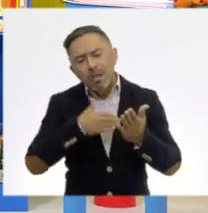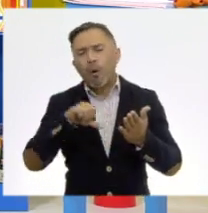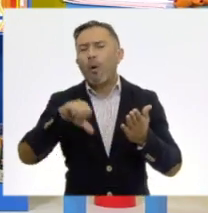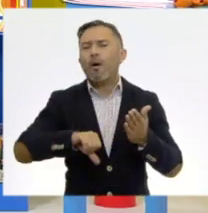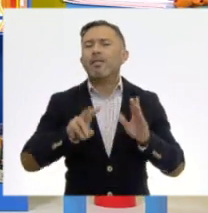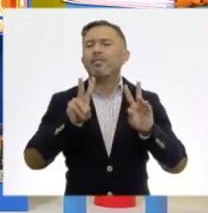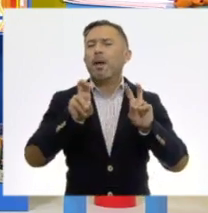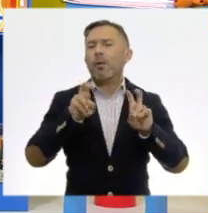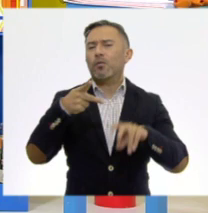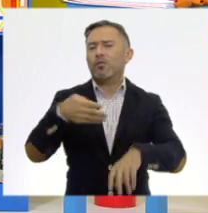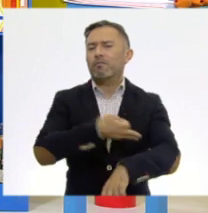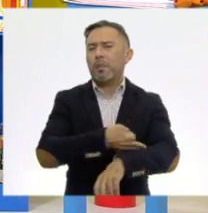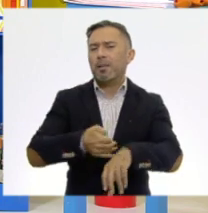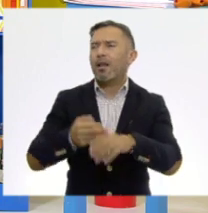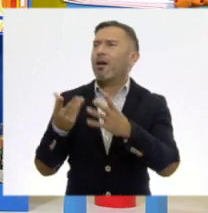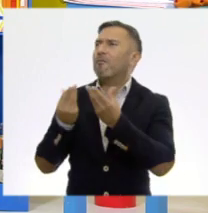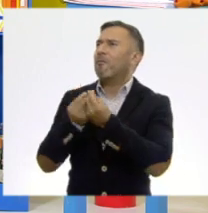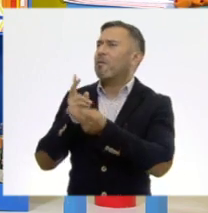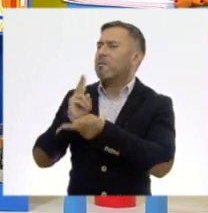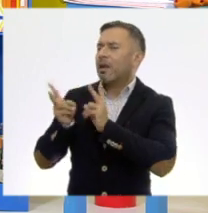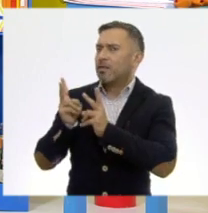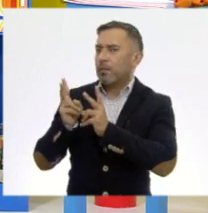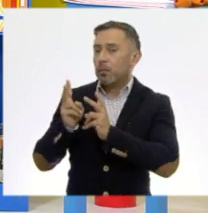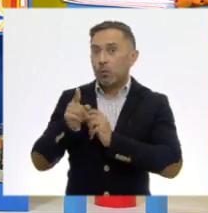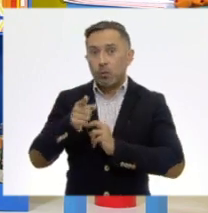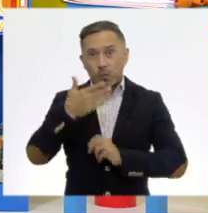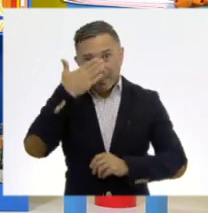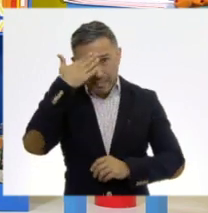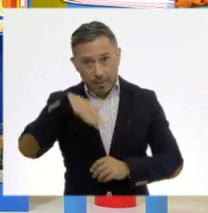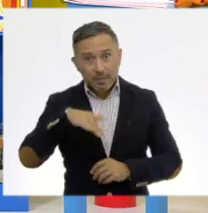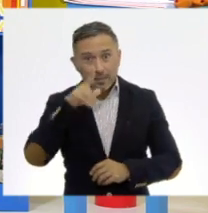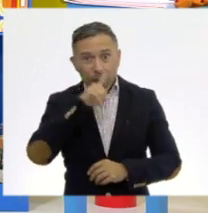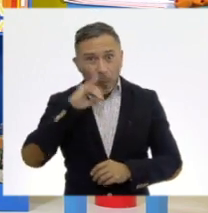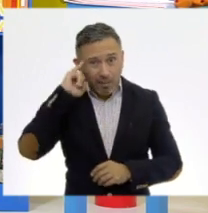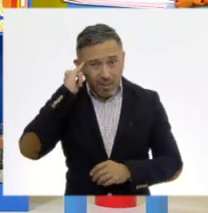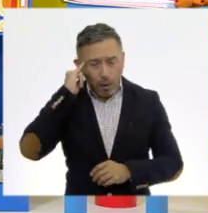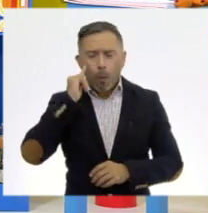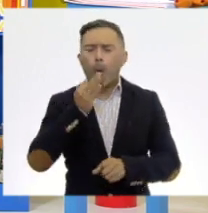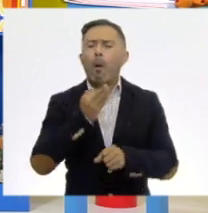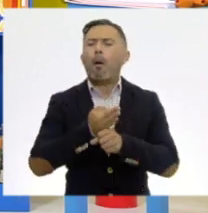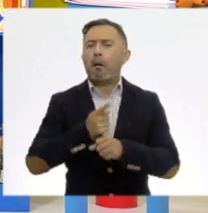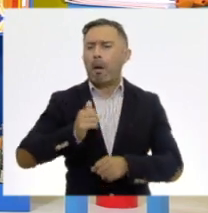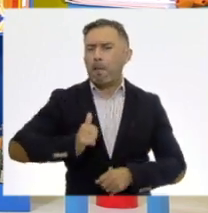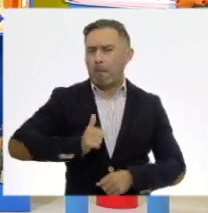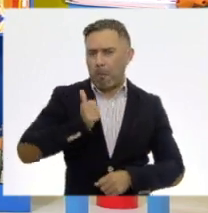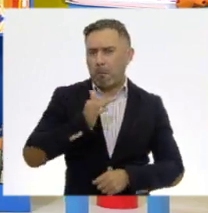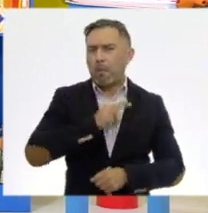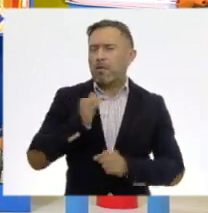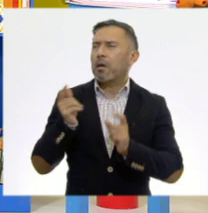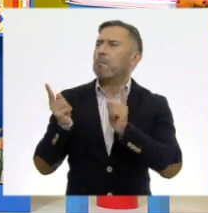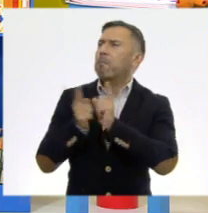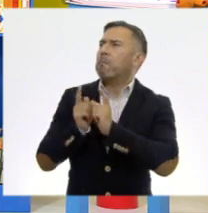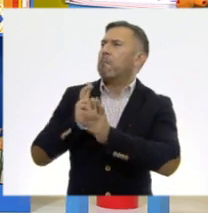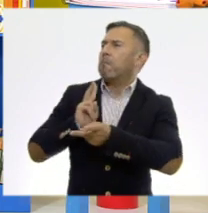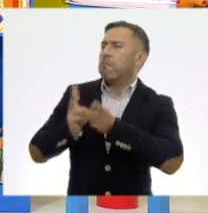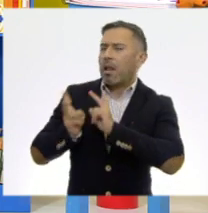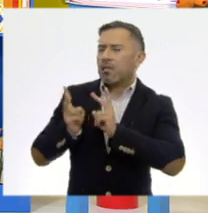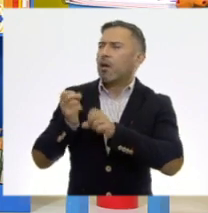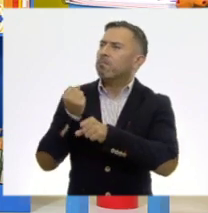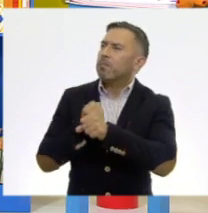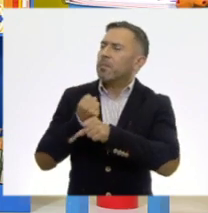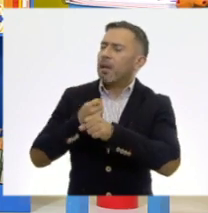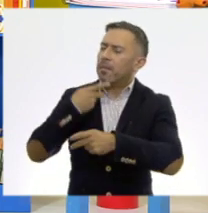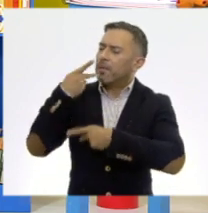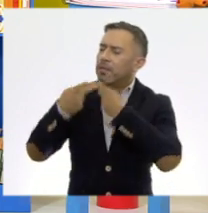Si tienes la fortuna de hablar una lengua indígena, aprovecha también este momento para practicarla y platica con tu familia en